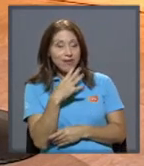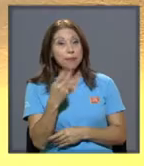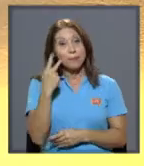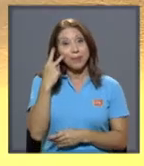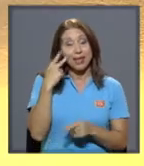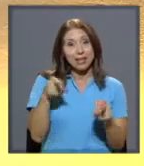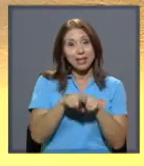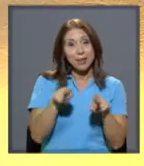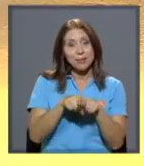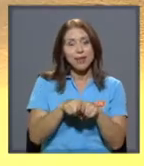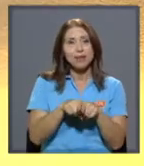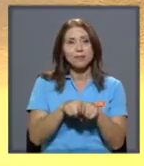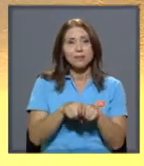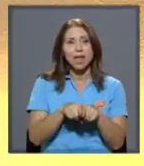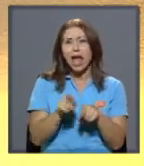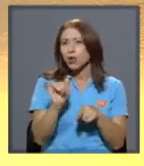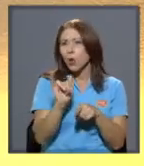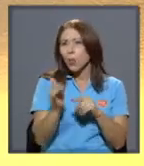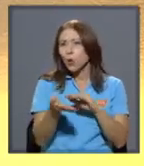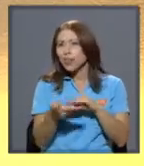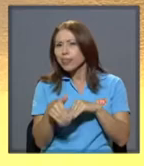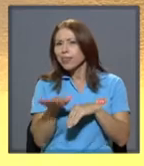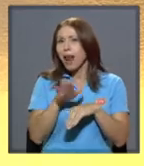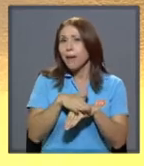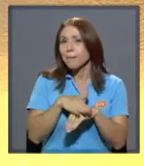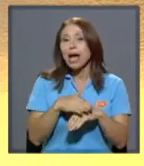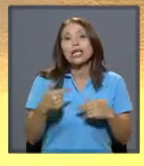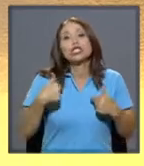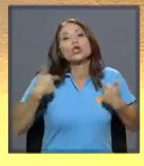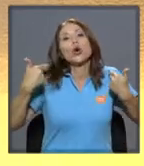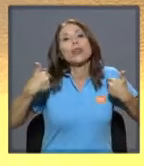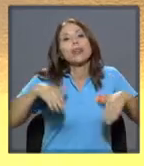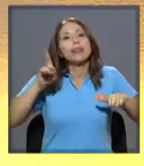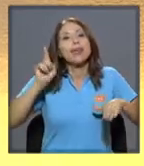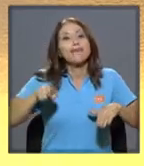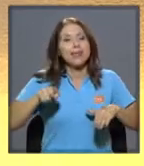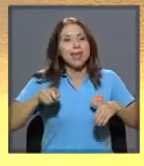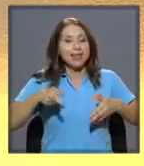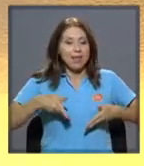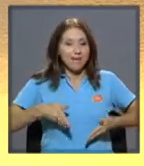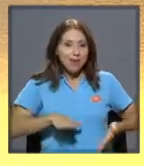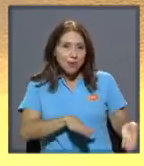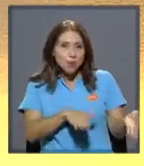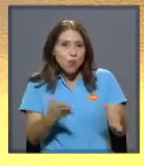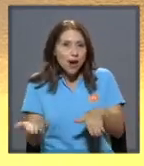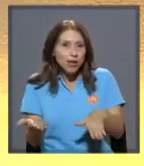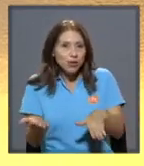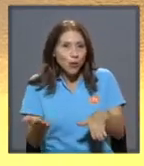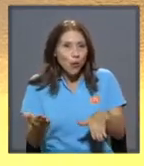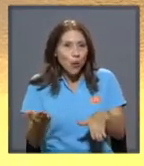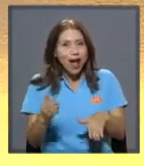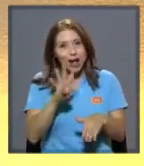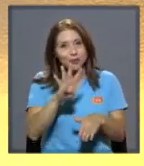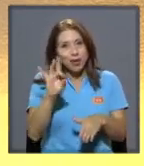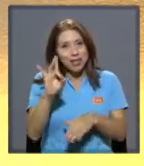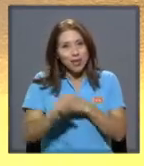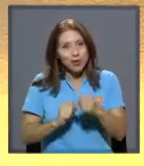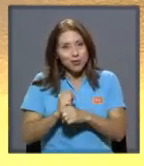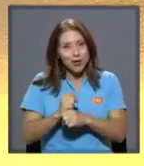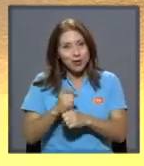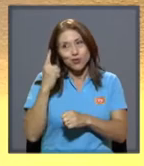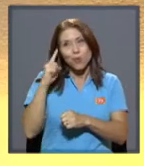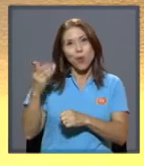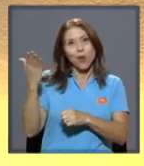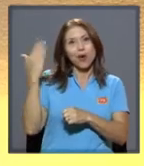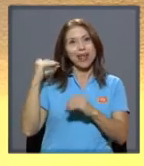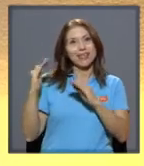efecto de una cierta trampa. Yo me tenía que haber muerto por la esperanza de vida al nacer a los 48 años. De manera que